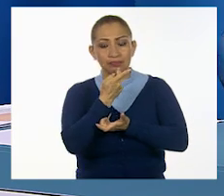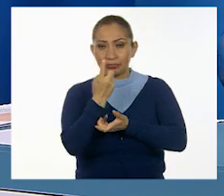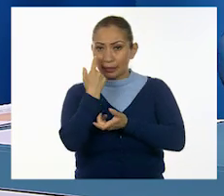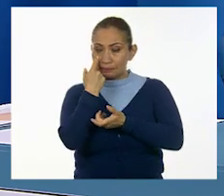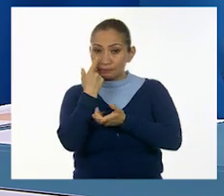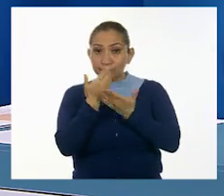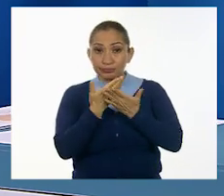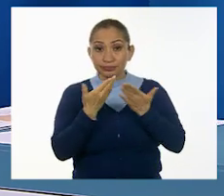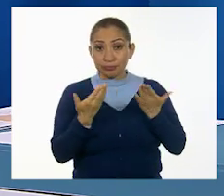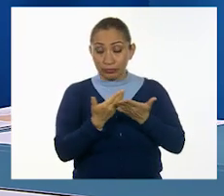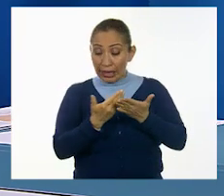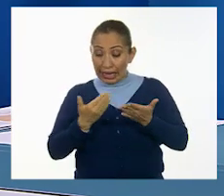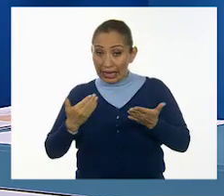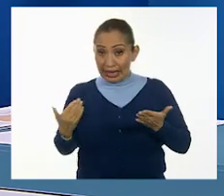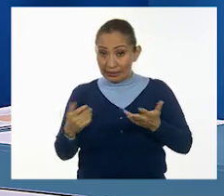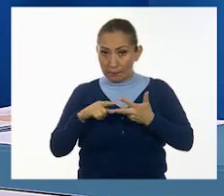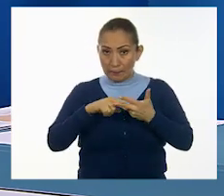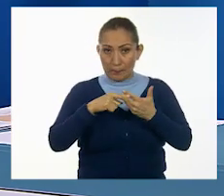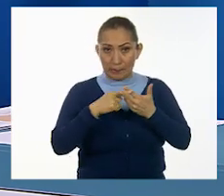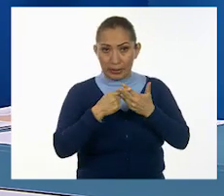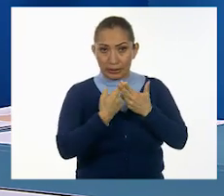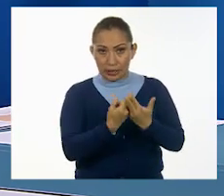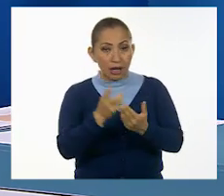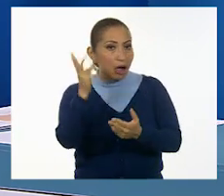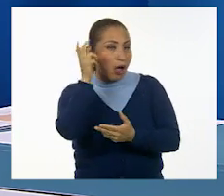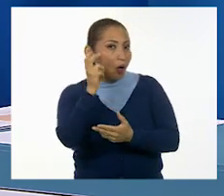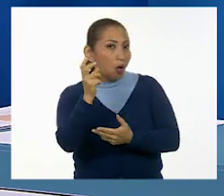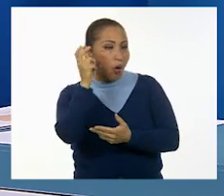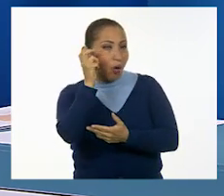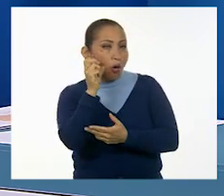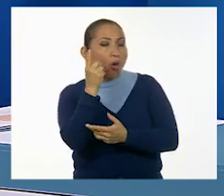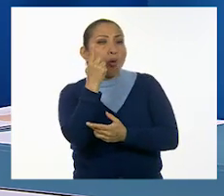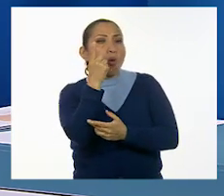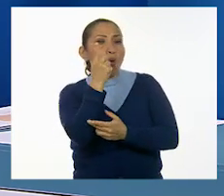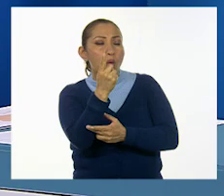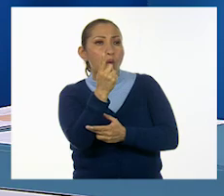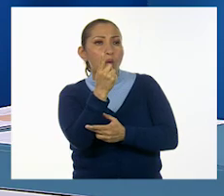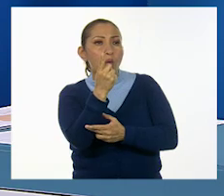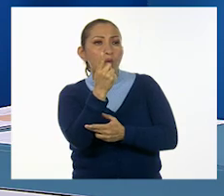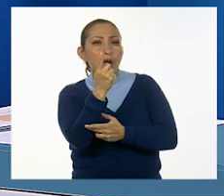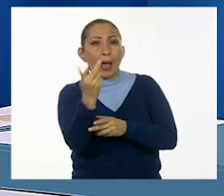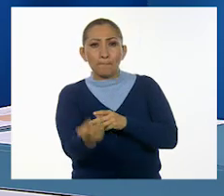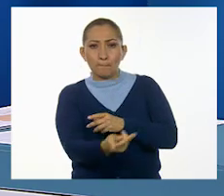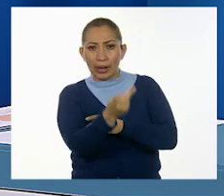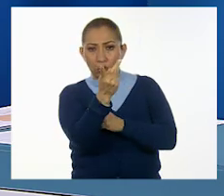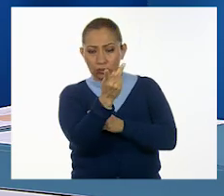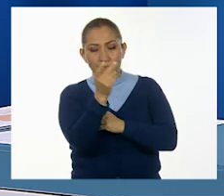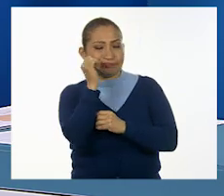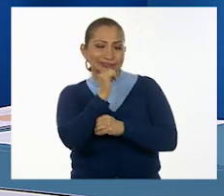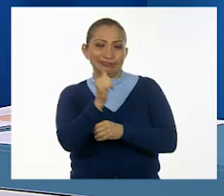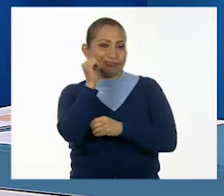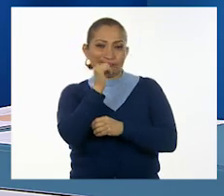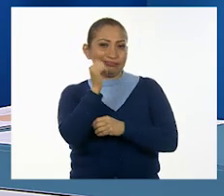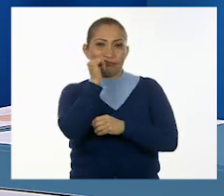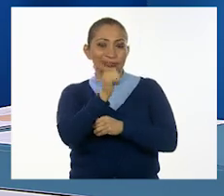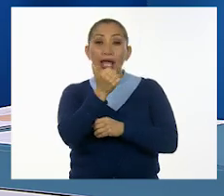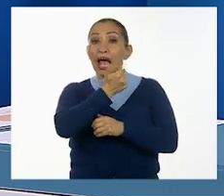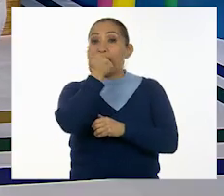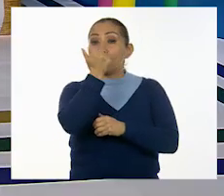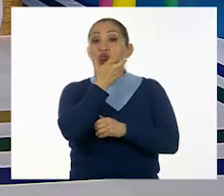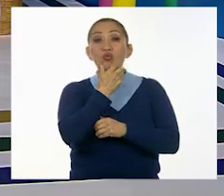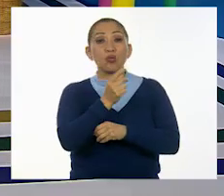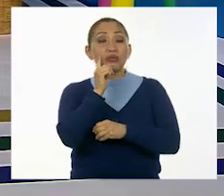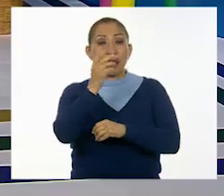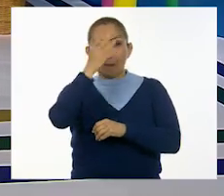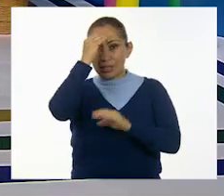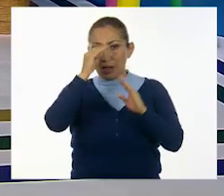parece si antes de iniciar con nuestra sesión escuchamos una de las preguntas que, como siempre, nuestros alumnos y alumnas